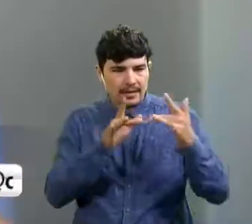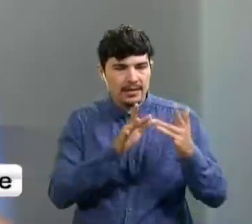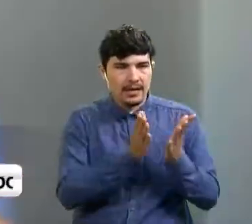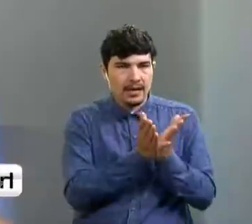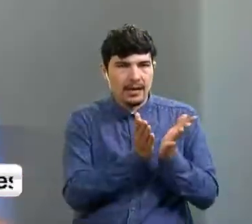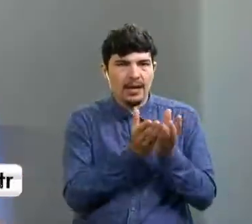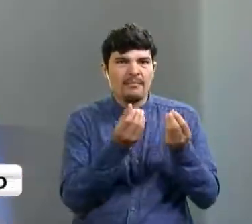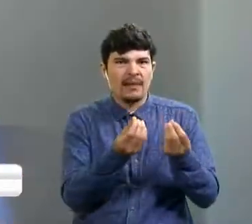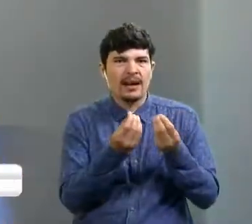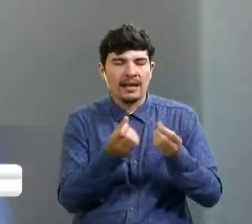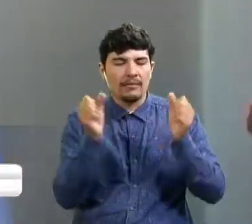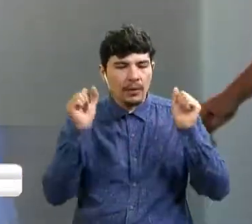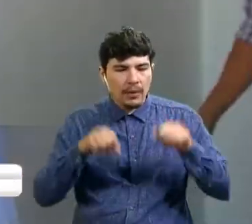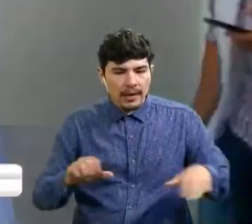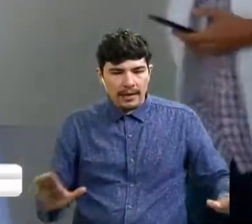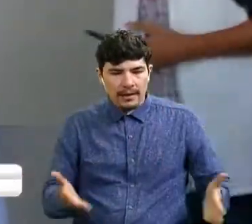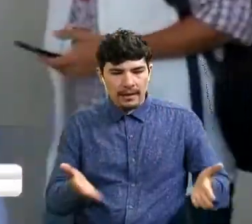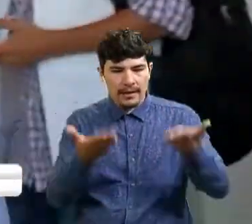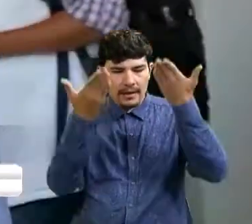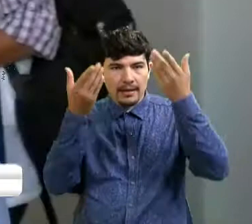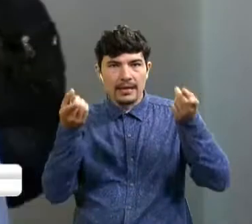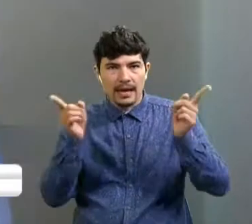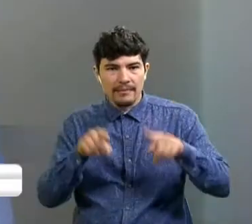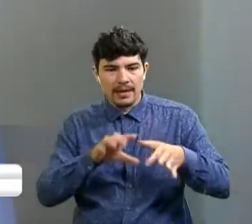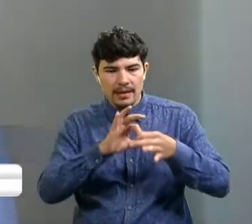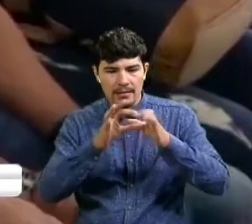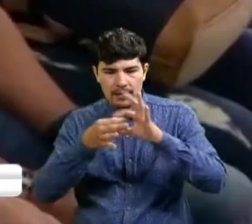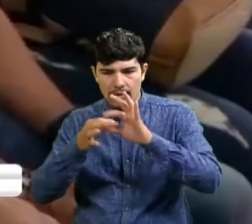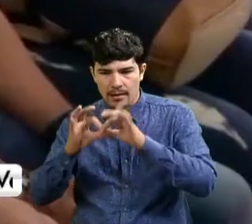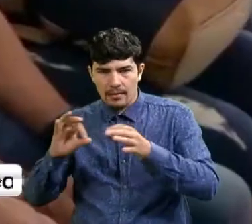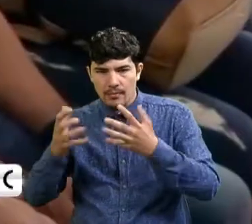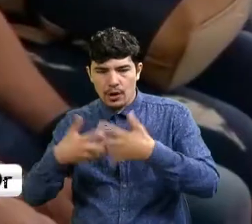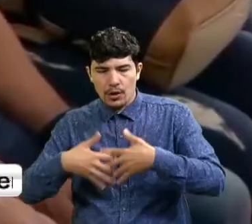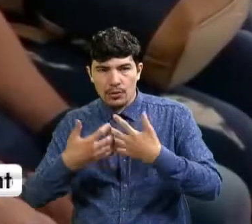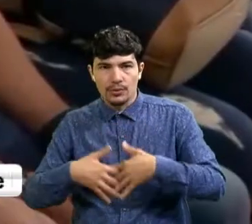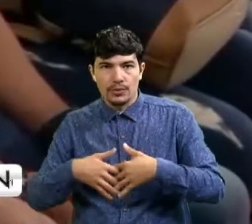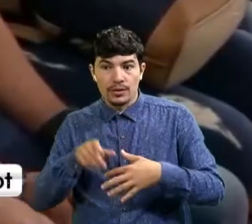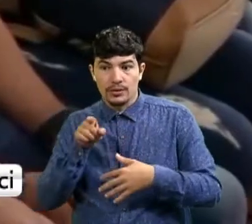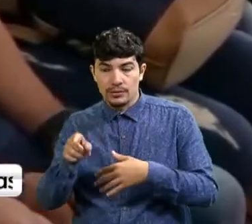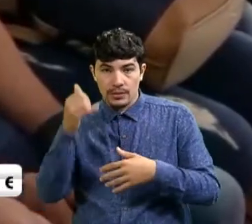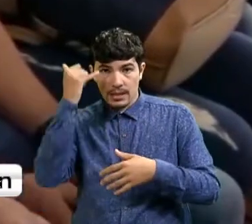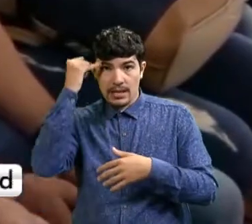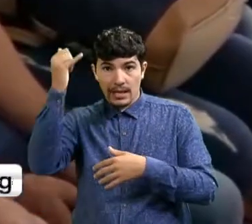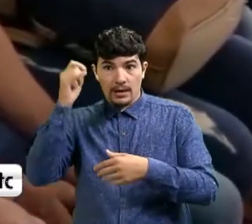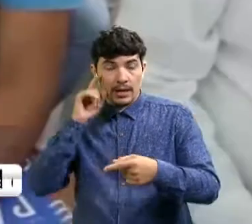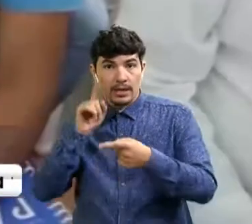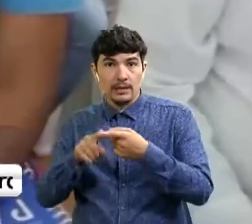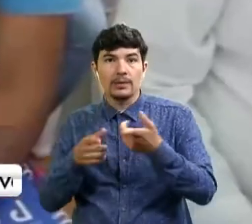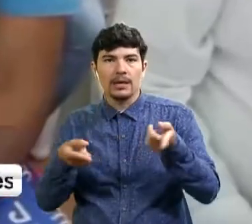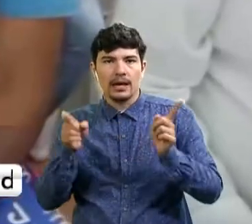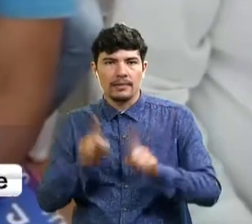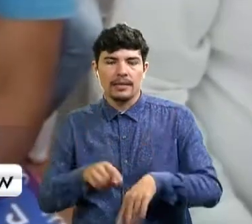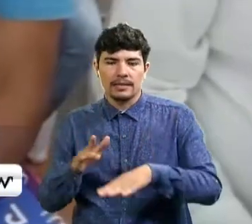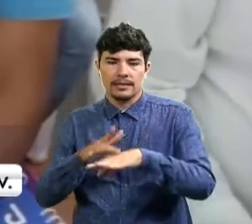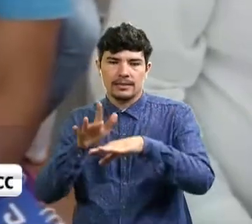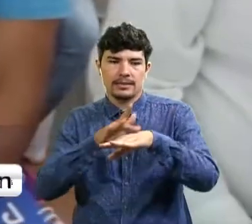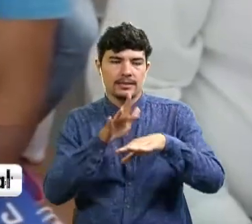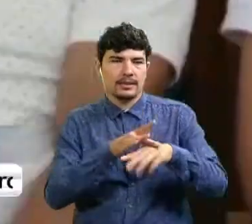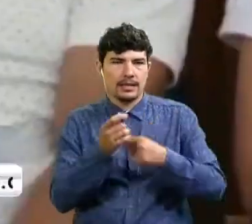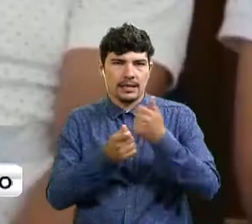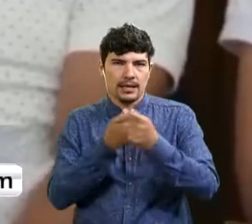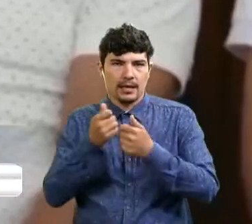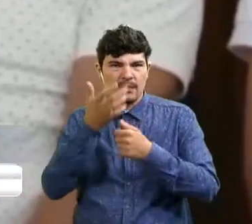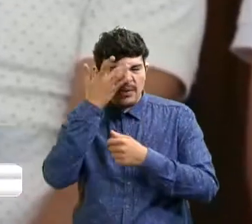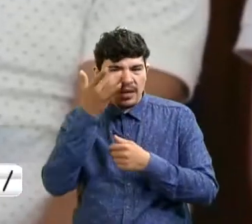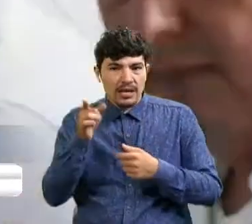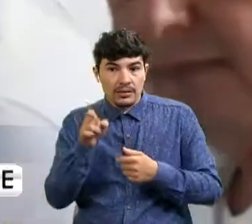para generar emprendedurismo, generar cadenas productivas. Con esta iniciativa también se incentiva la economía porque en los